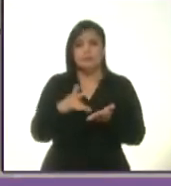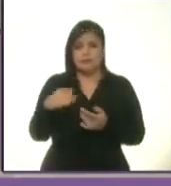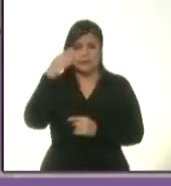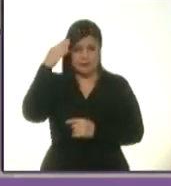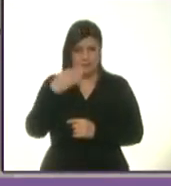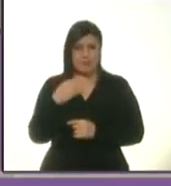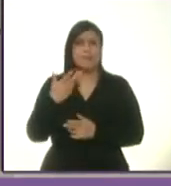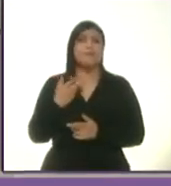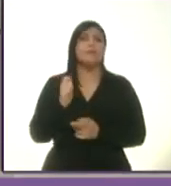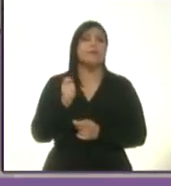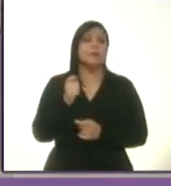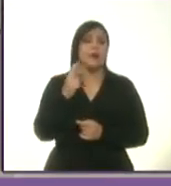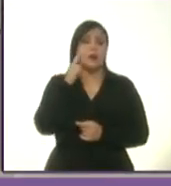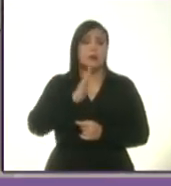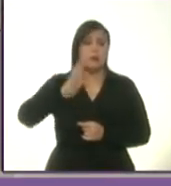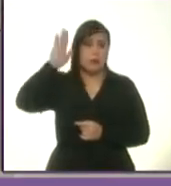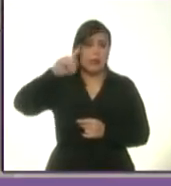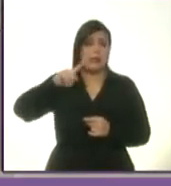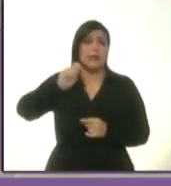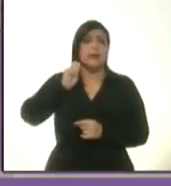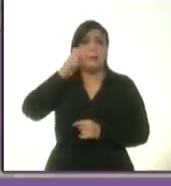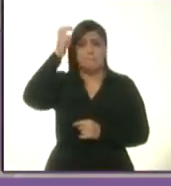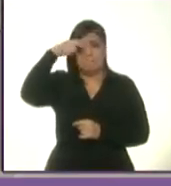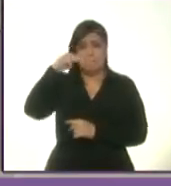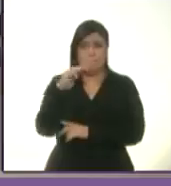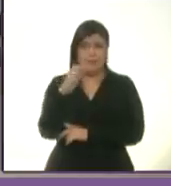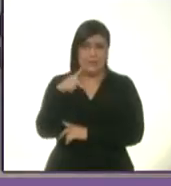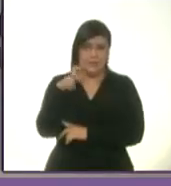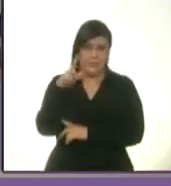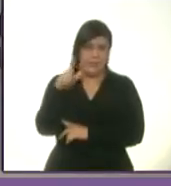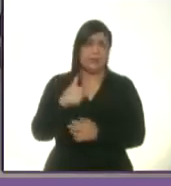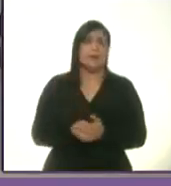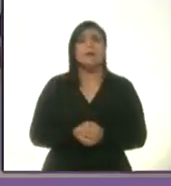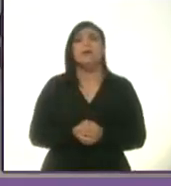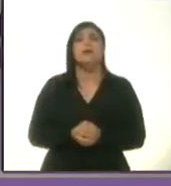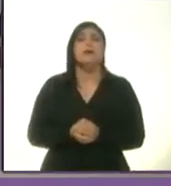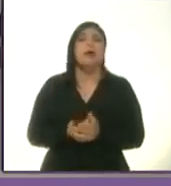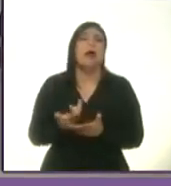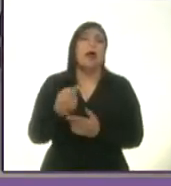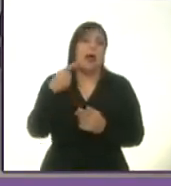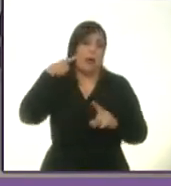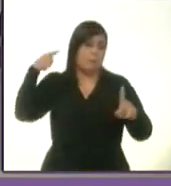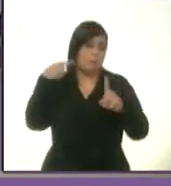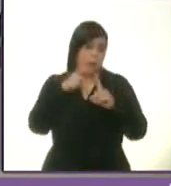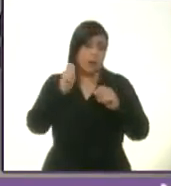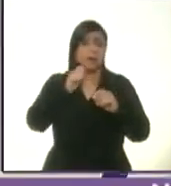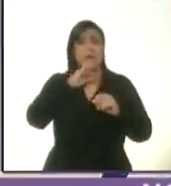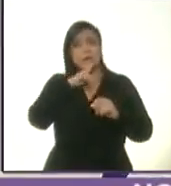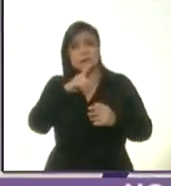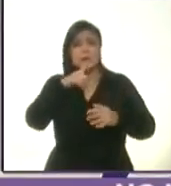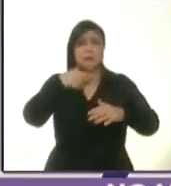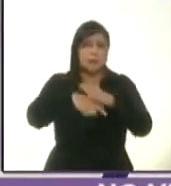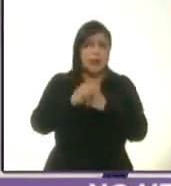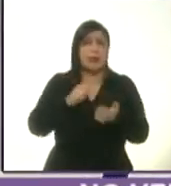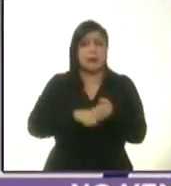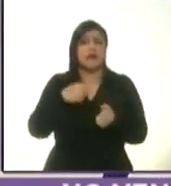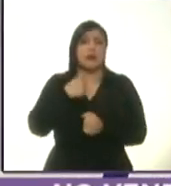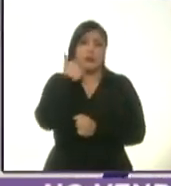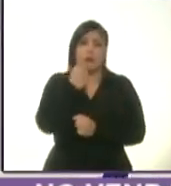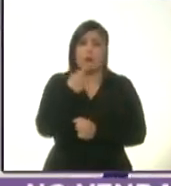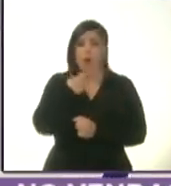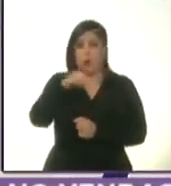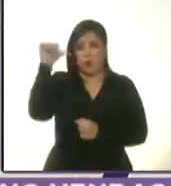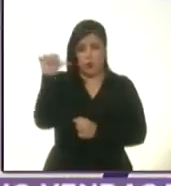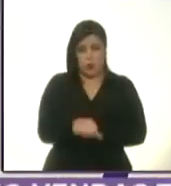barrales pidió el uso de la voz mikel arriola hablando de corrupción yo vengo hoy a hacer una denuncia